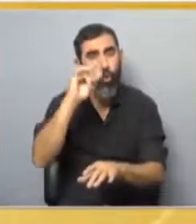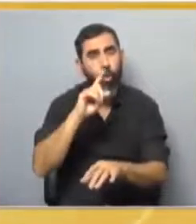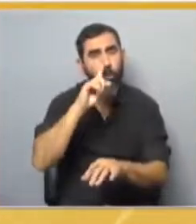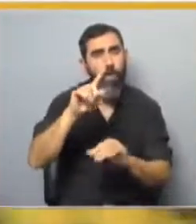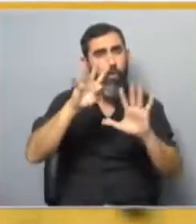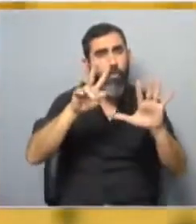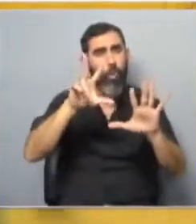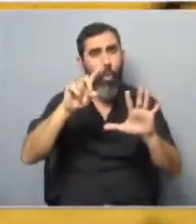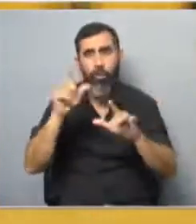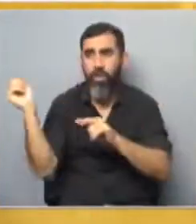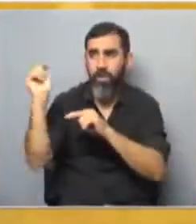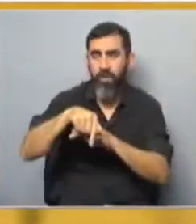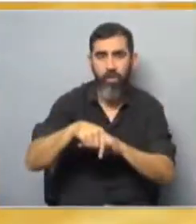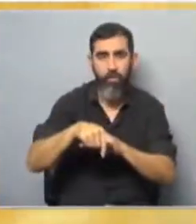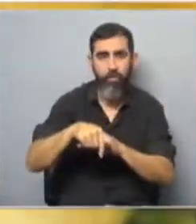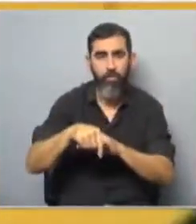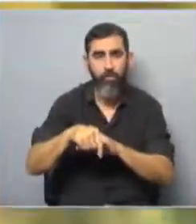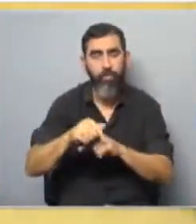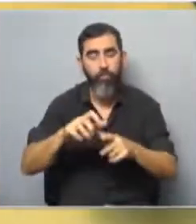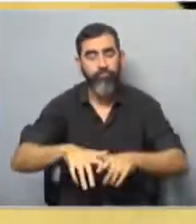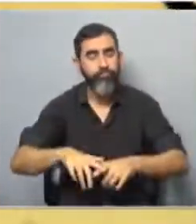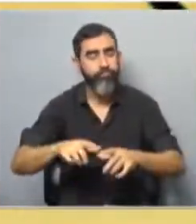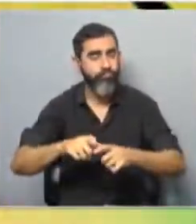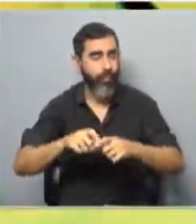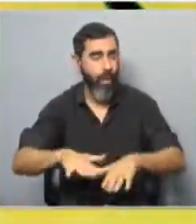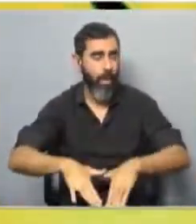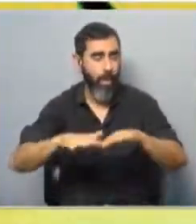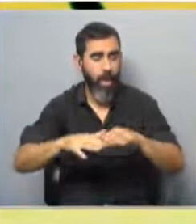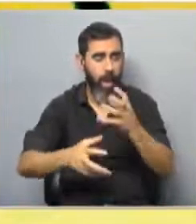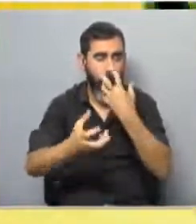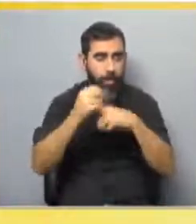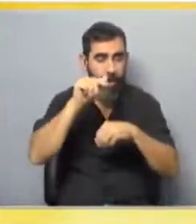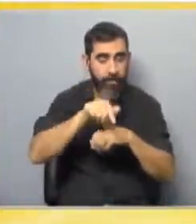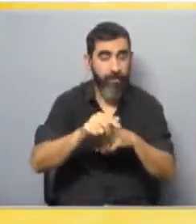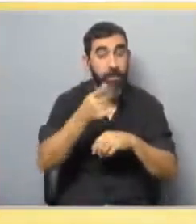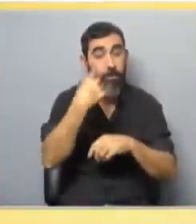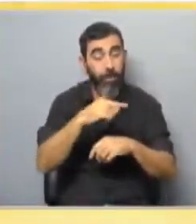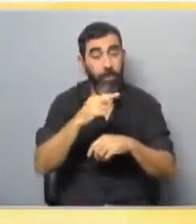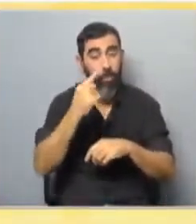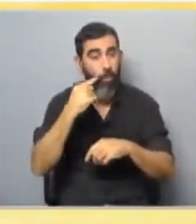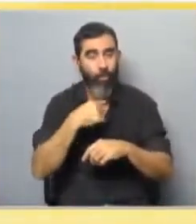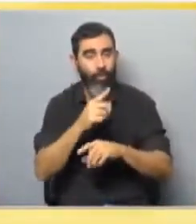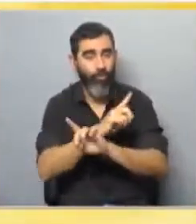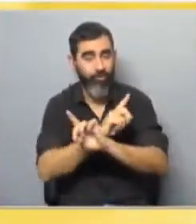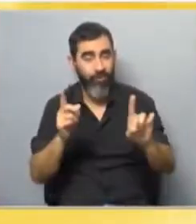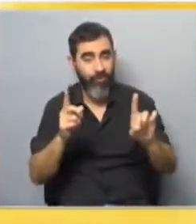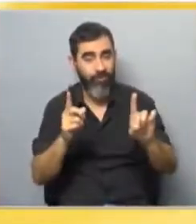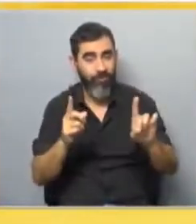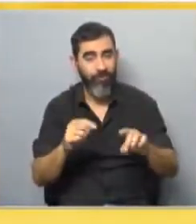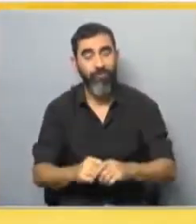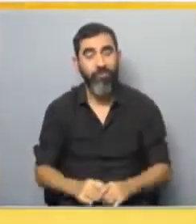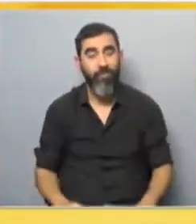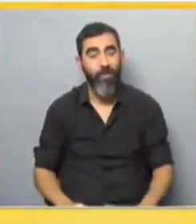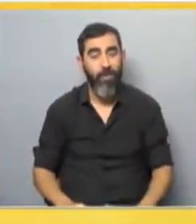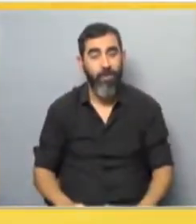1980 promoviendo lo que es la ranicultura, la cría de rana toro. Pero después, cuando los números no fueron rentables, no existe